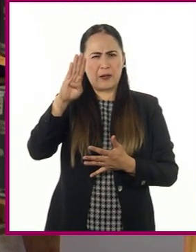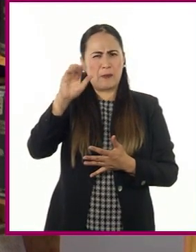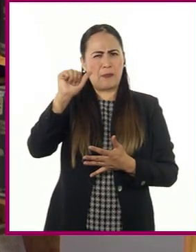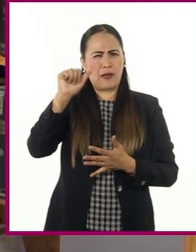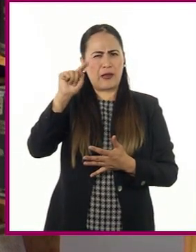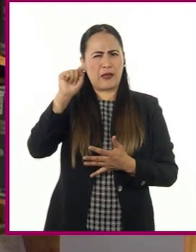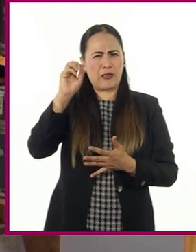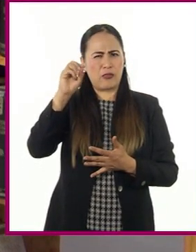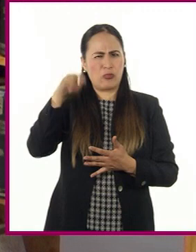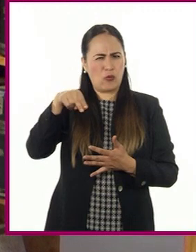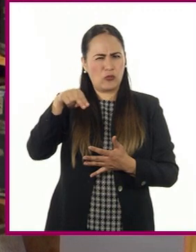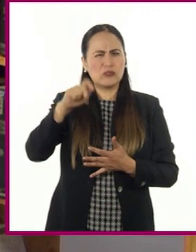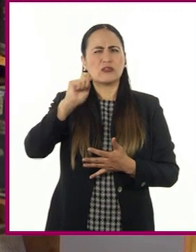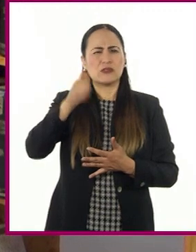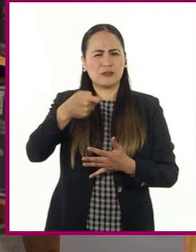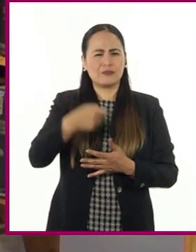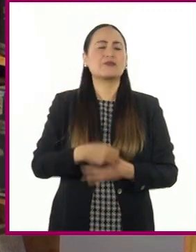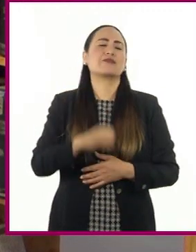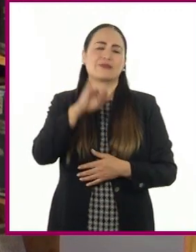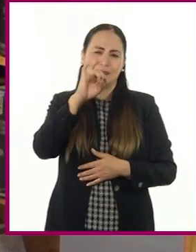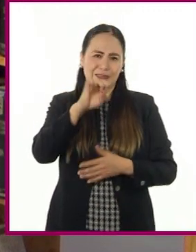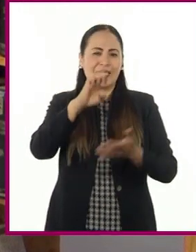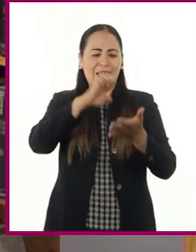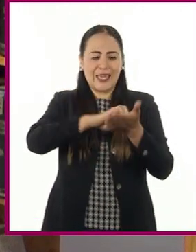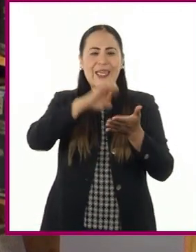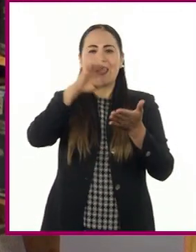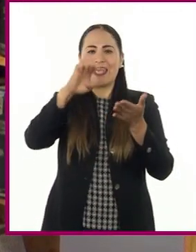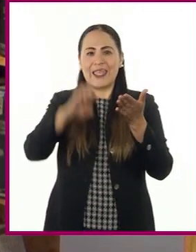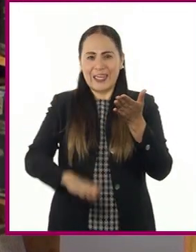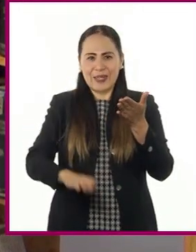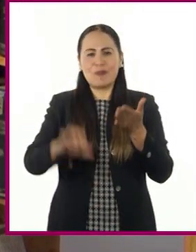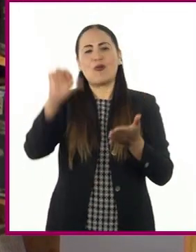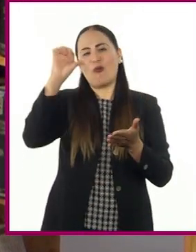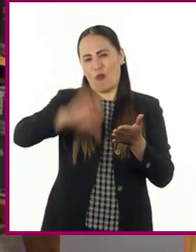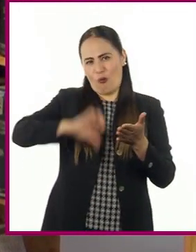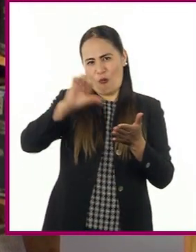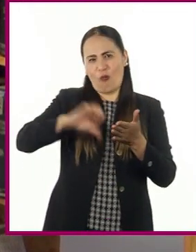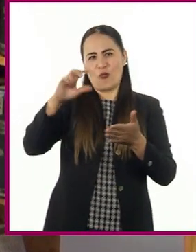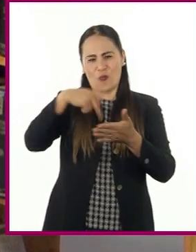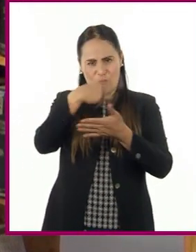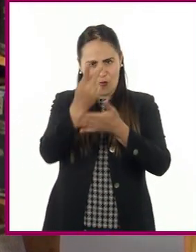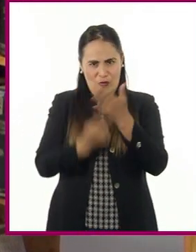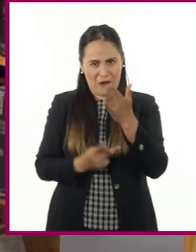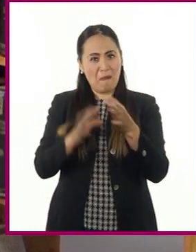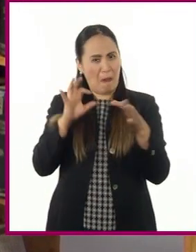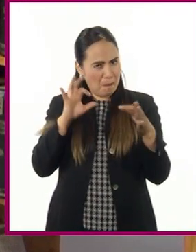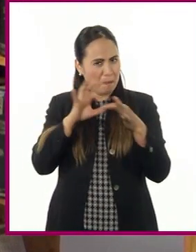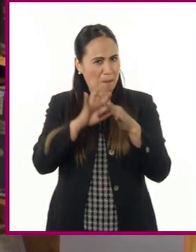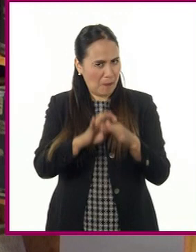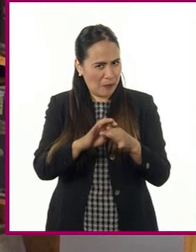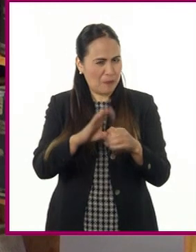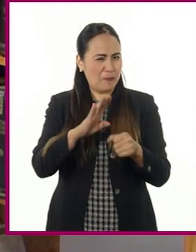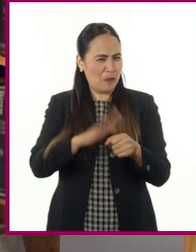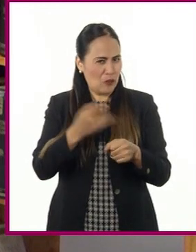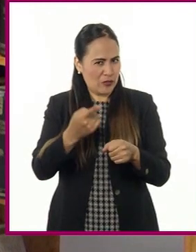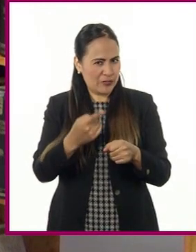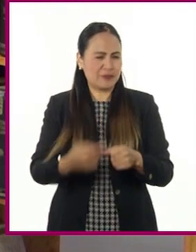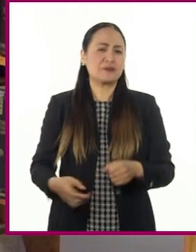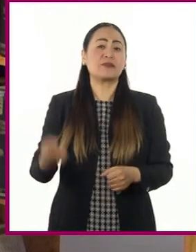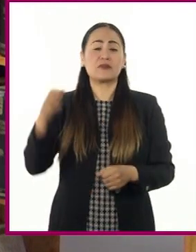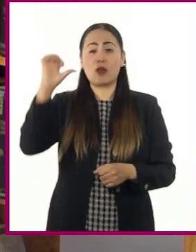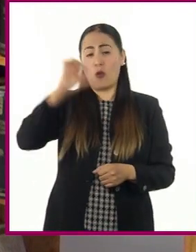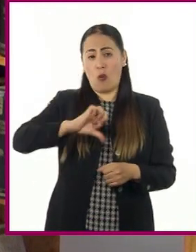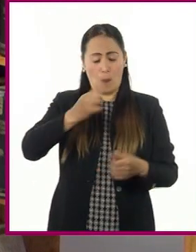Hiperbatón. Y sirve muy bien para ejemplificar nuestro contenido de la sesión, porque es un recurso literario fundamental para